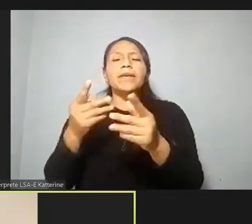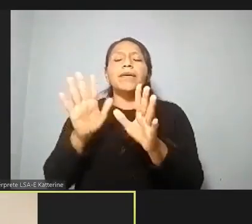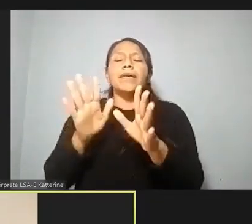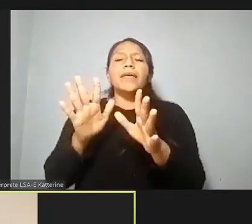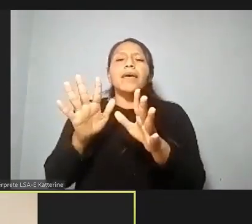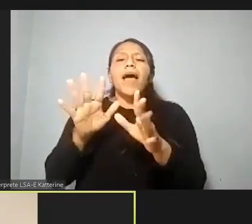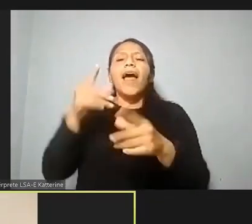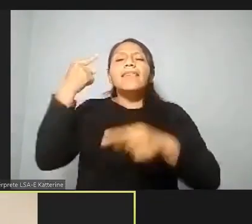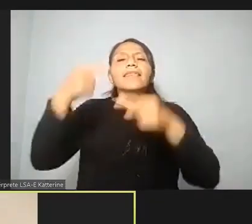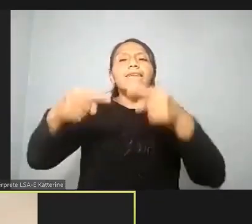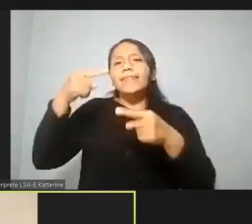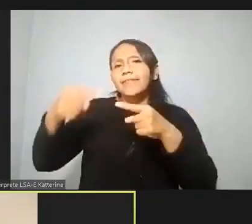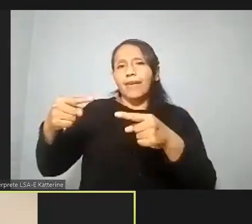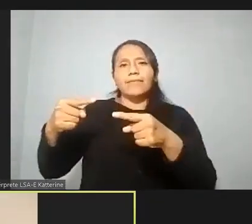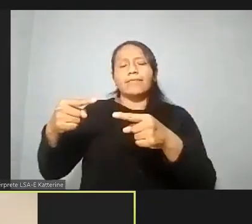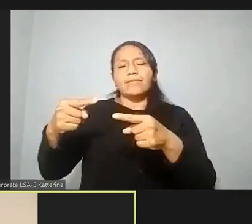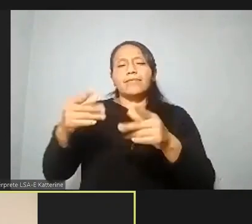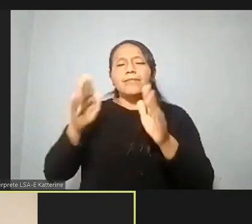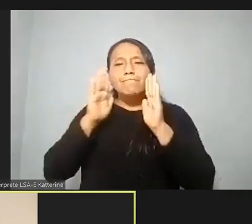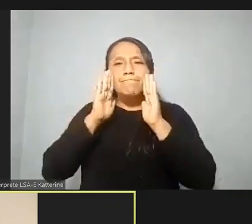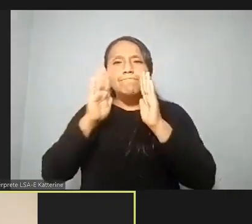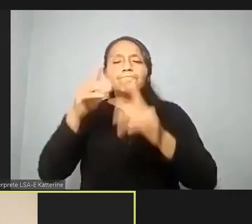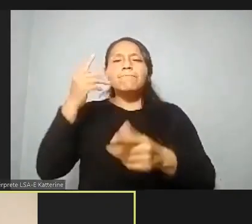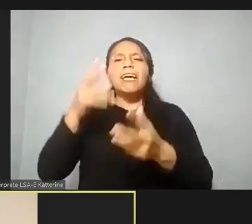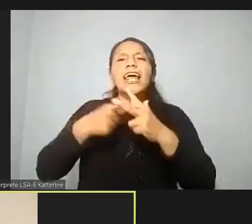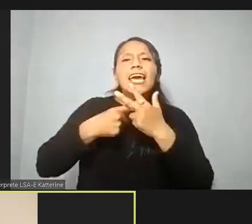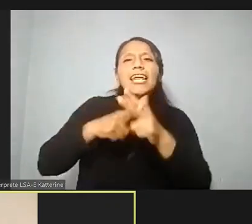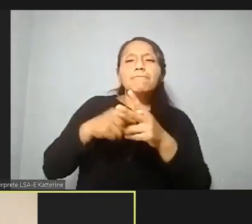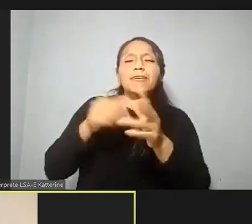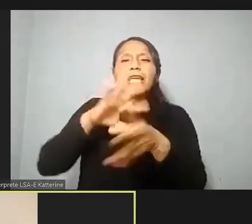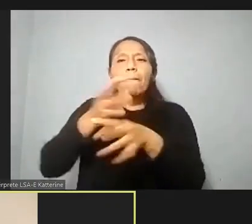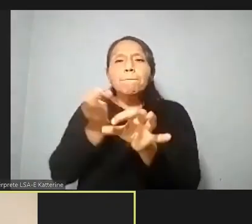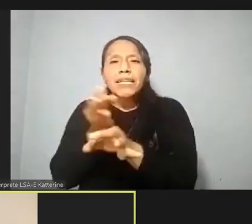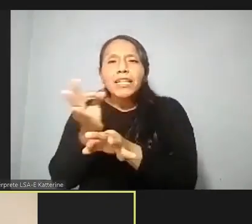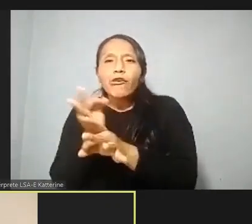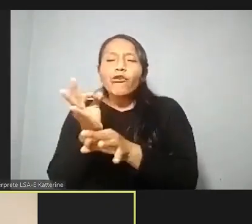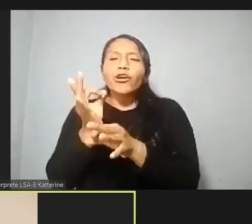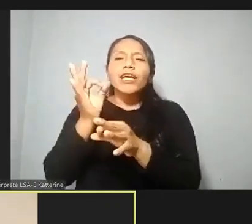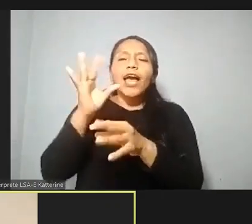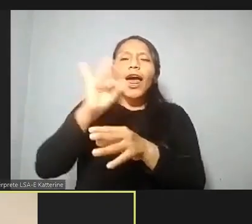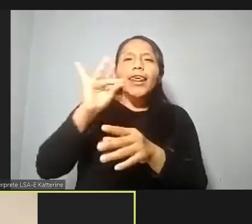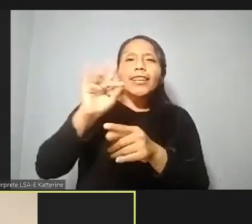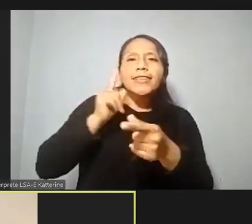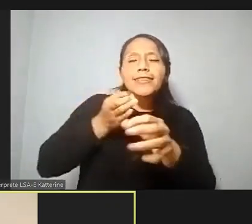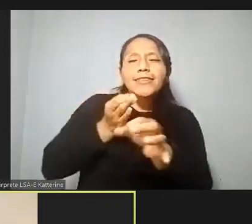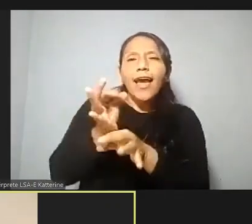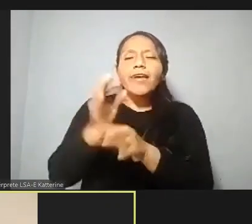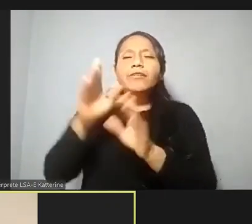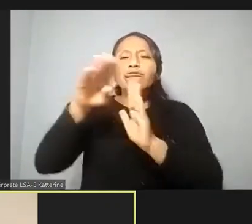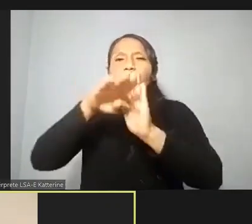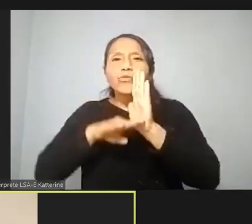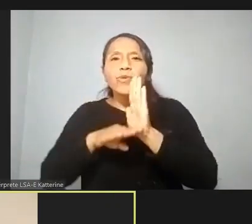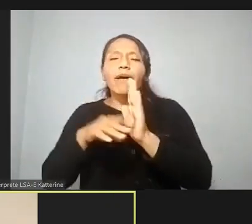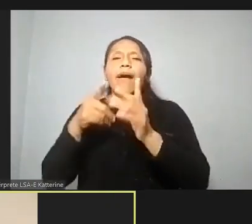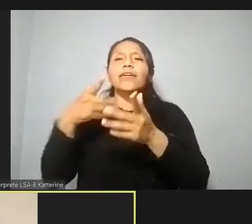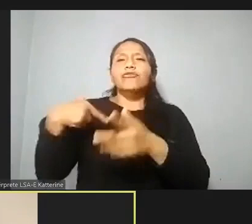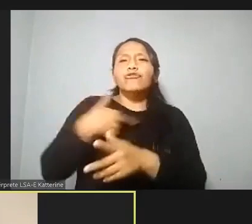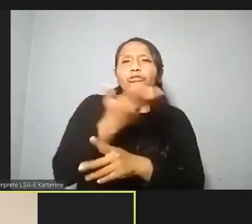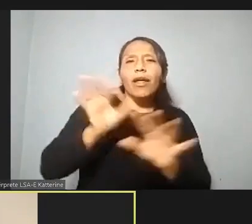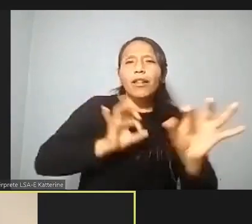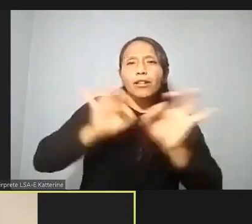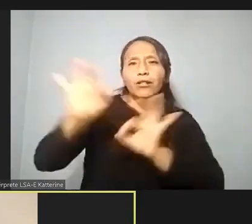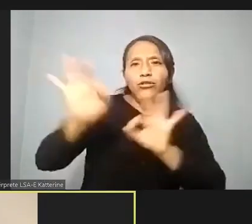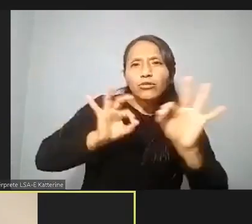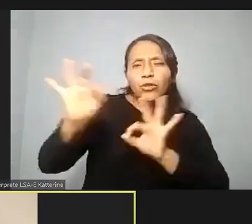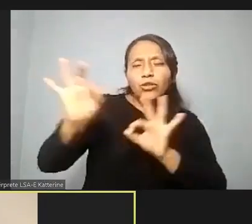esta debe atender a la diversidad y ocuparse con diferentes herramientas pedagógicas, didácticas, curriculares, sociales, proyectos y demás